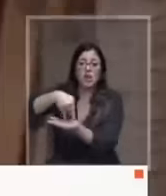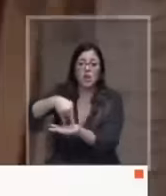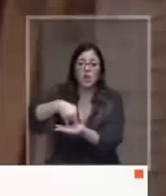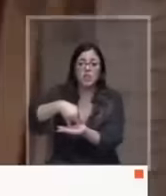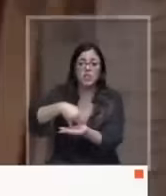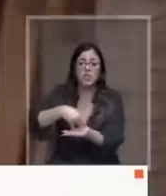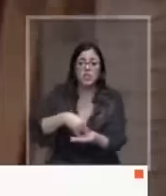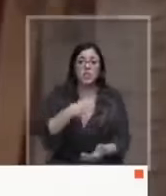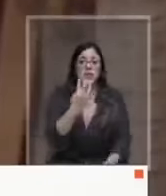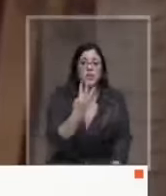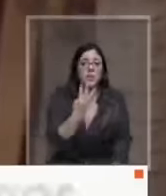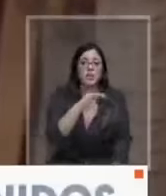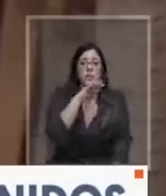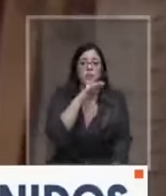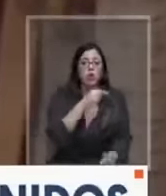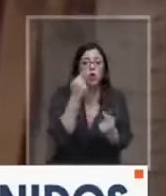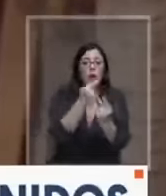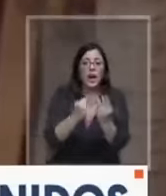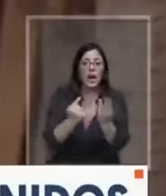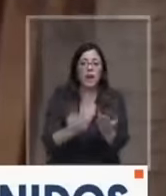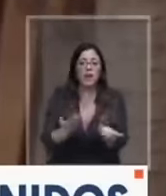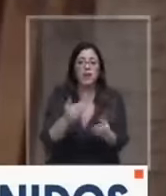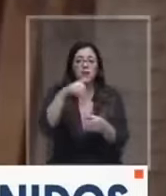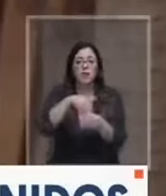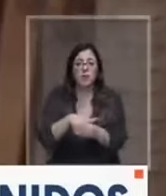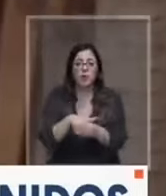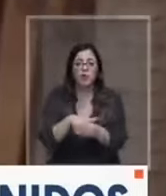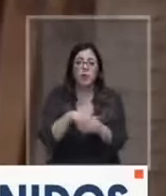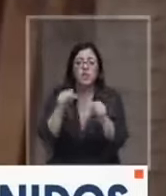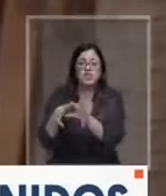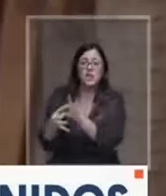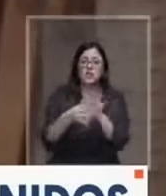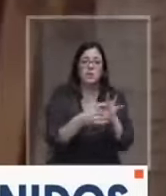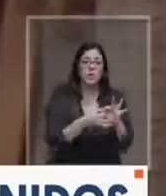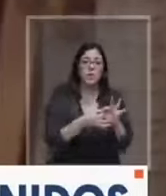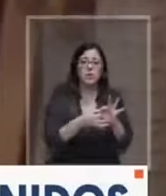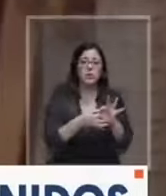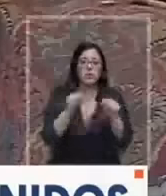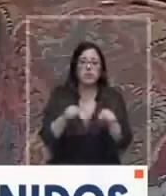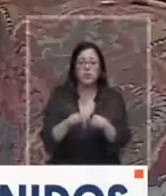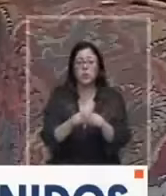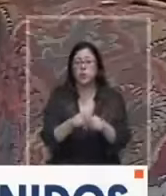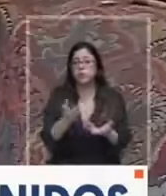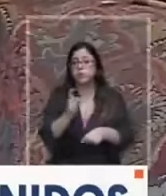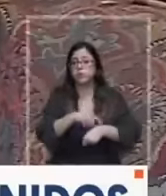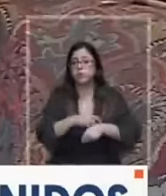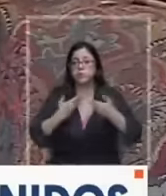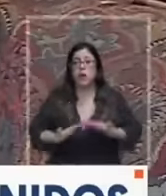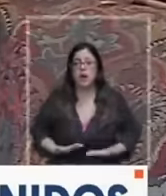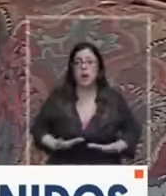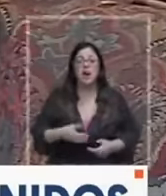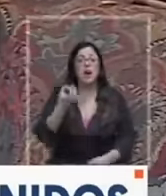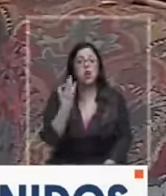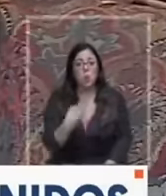con cada uno vota a favor de esos son las razones era como una maratona el único